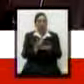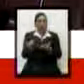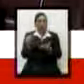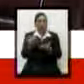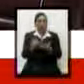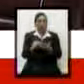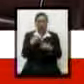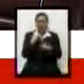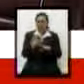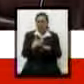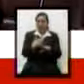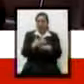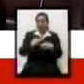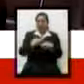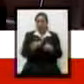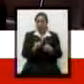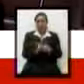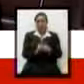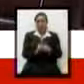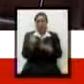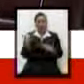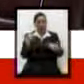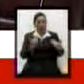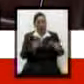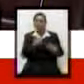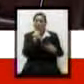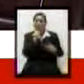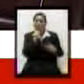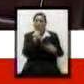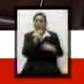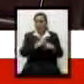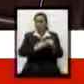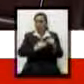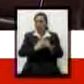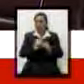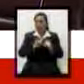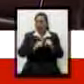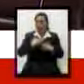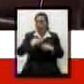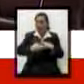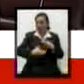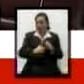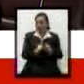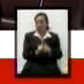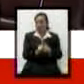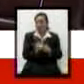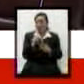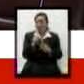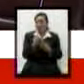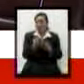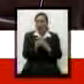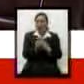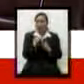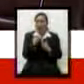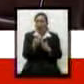coadyuvante es el desarrollo, la promoción de la inversión privada y la infraestructura de la actividad productiva, para tal efecto